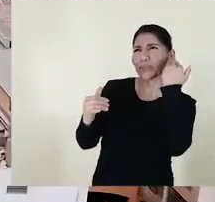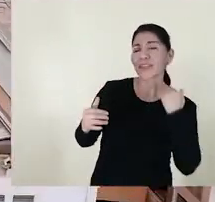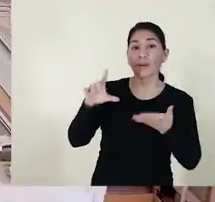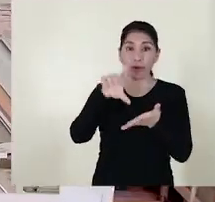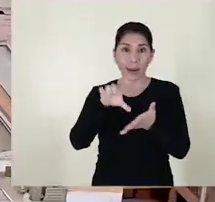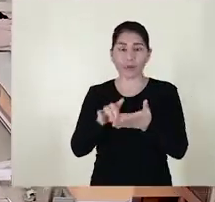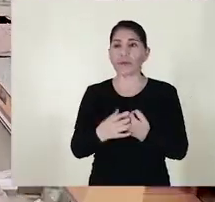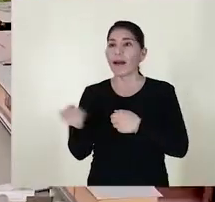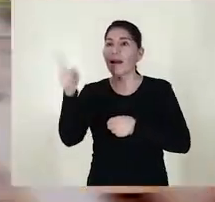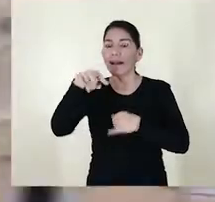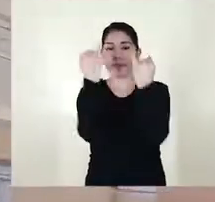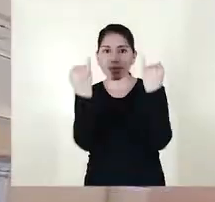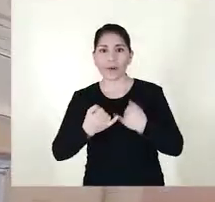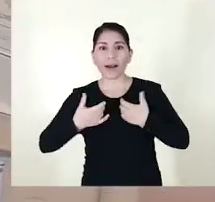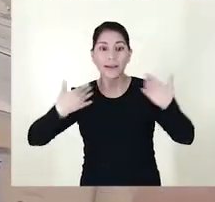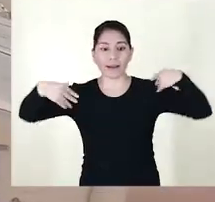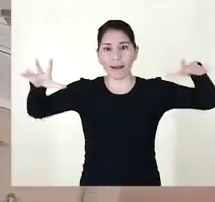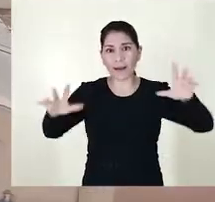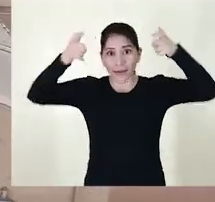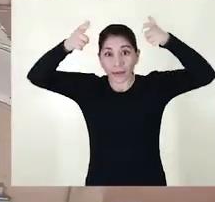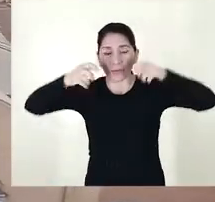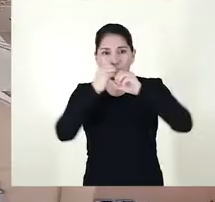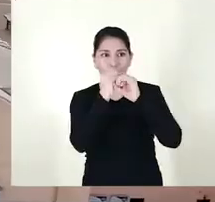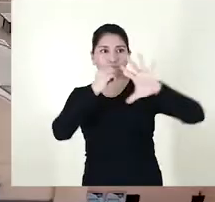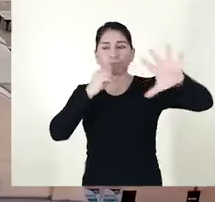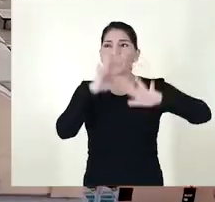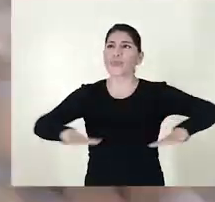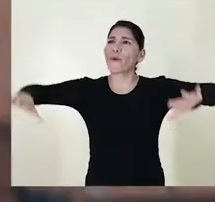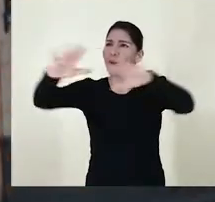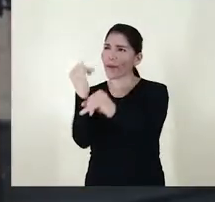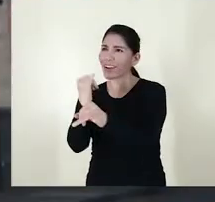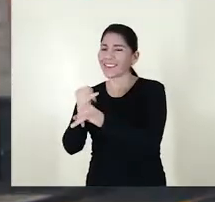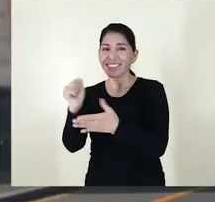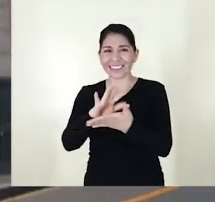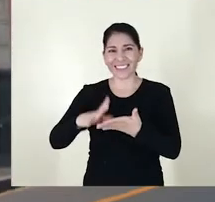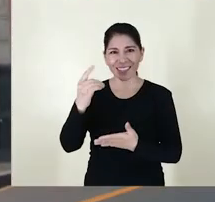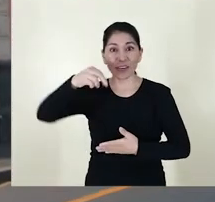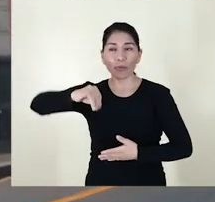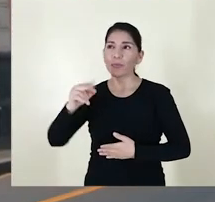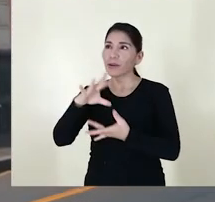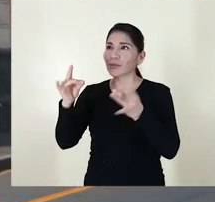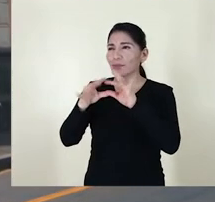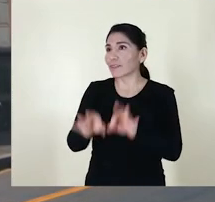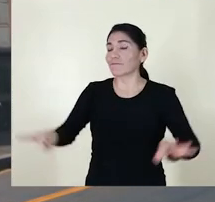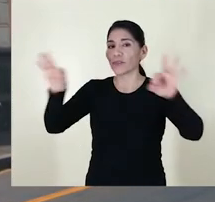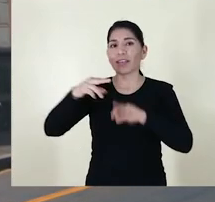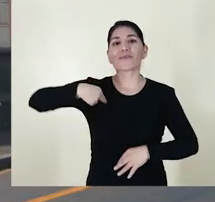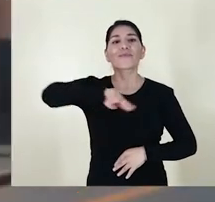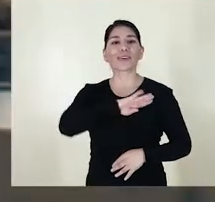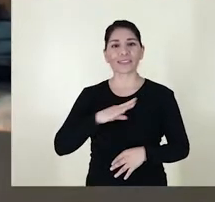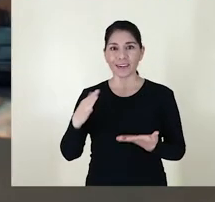cual se han tomado muchas fotografías de la vieja Lima, coronado por un ángel trompetero. Todo Santo Domingo es una joya